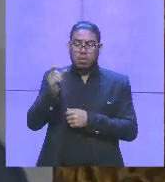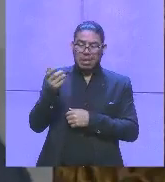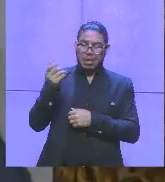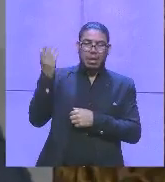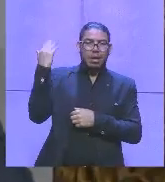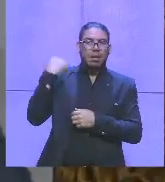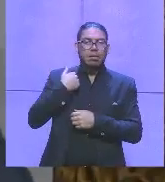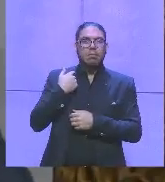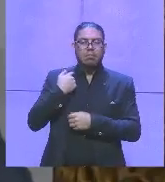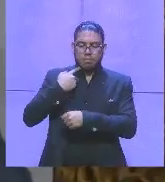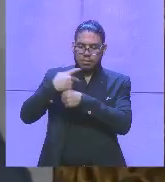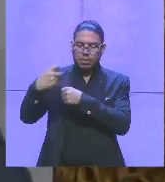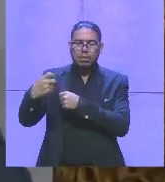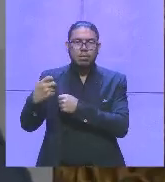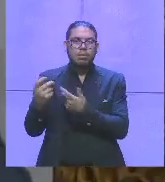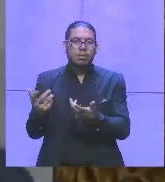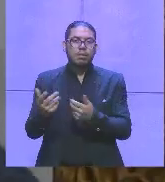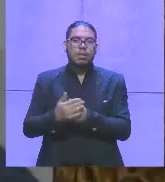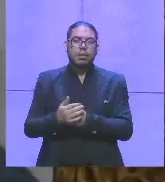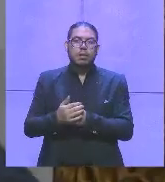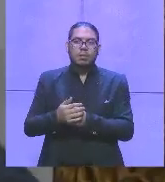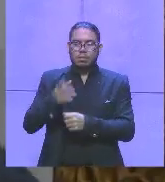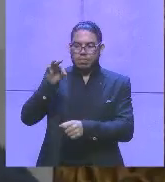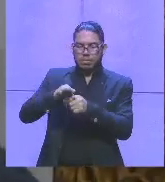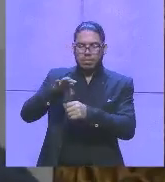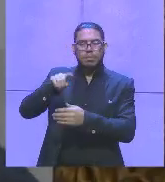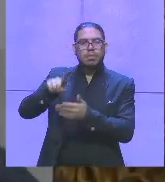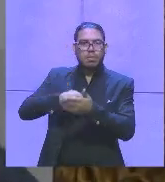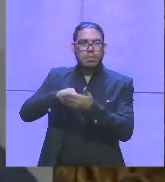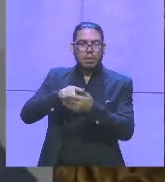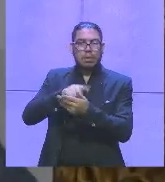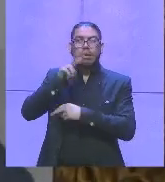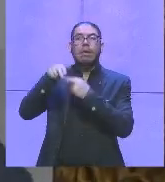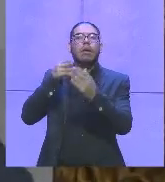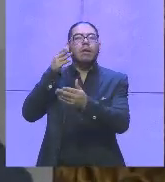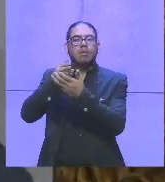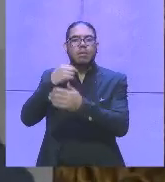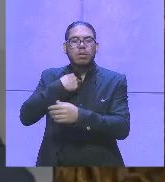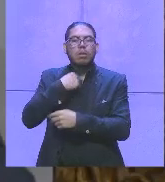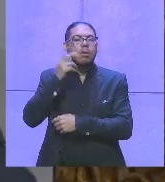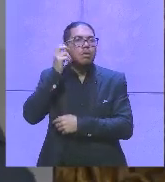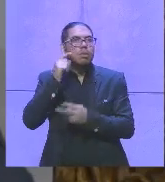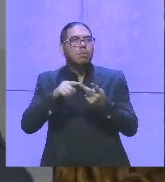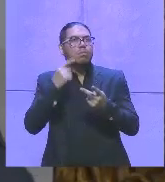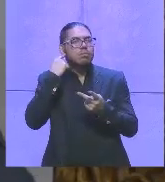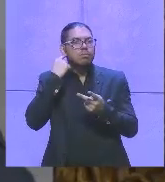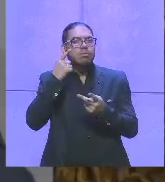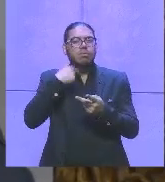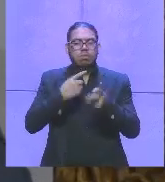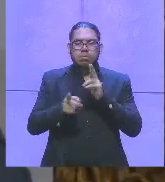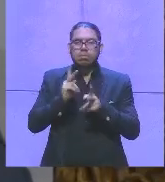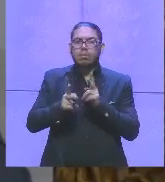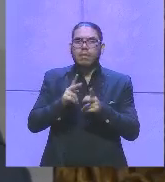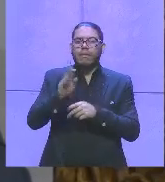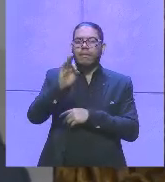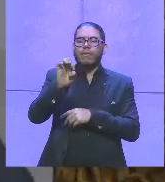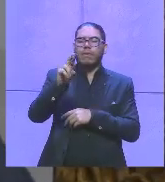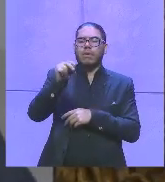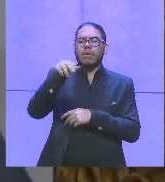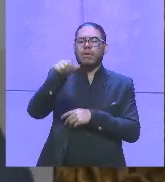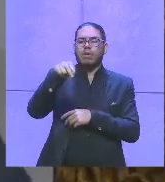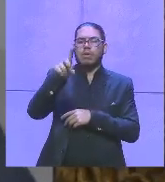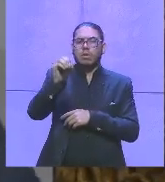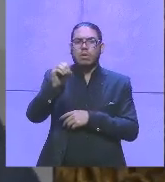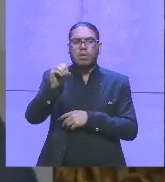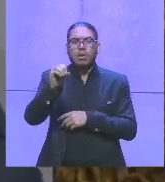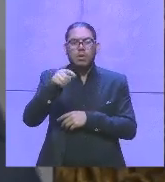a participar en las cuestiones electorales en el tribunal, me tocó escuchar a Fernando Rey en un observatorio